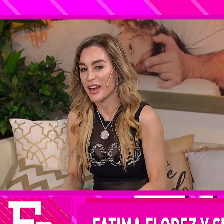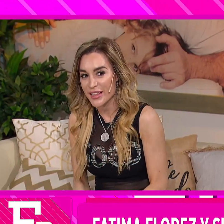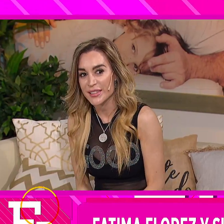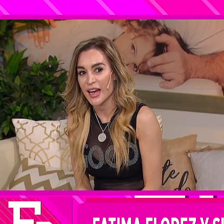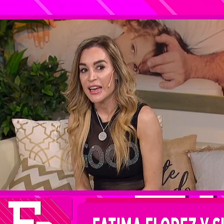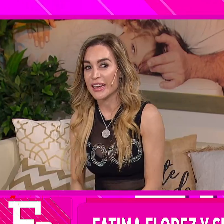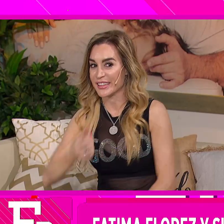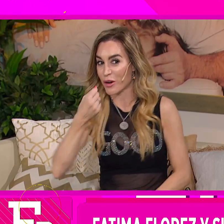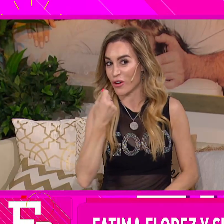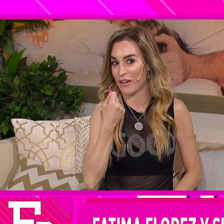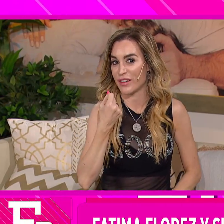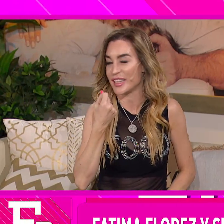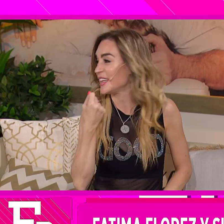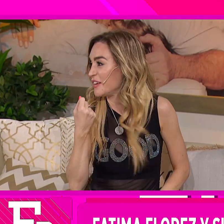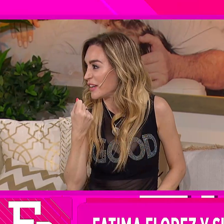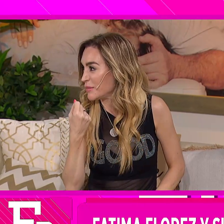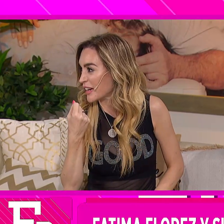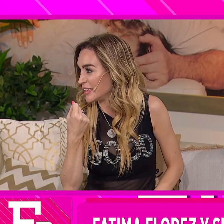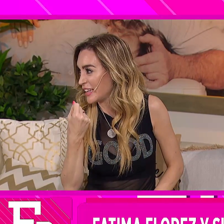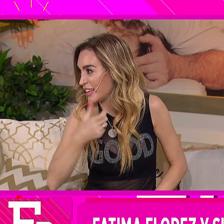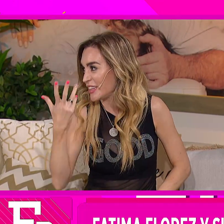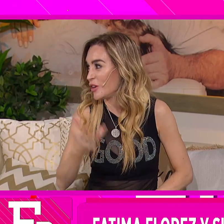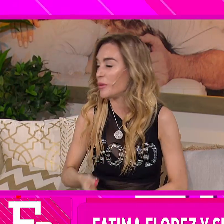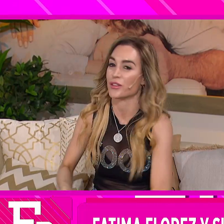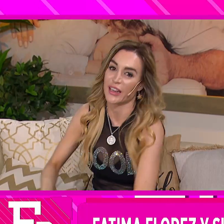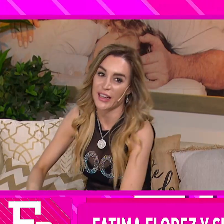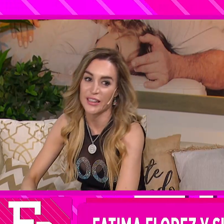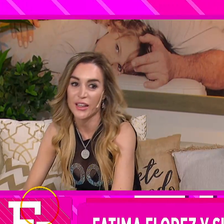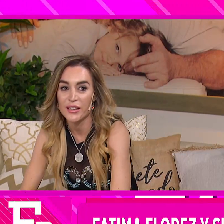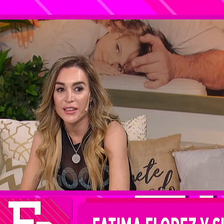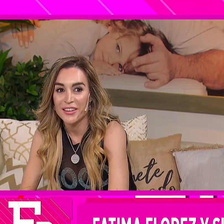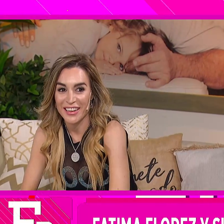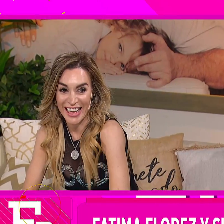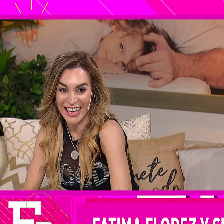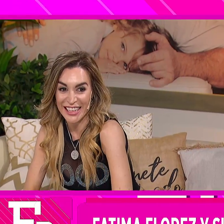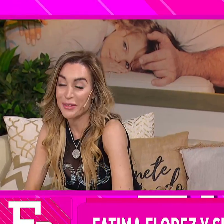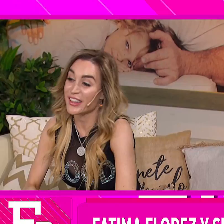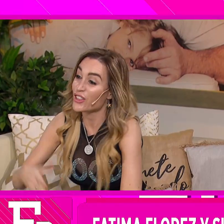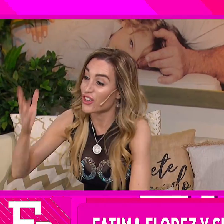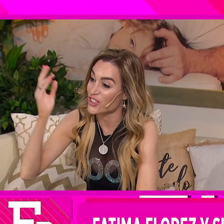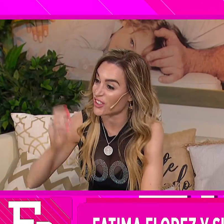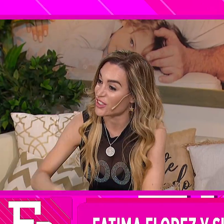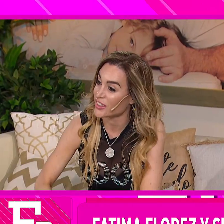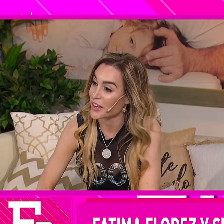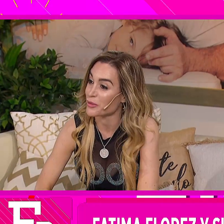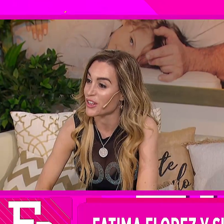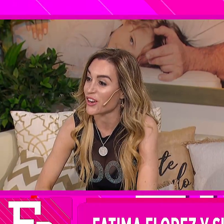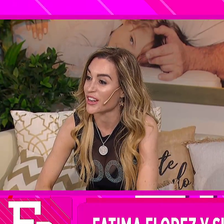de prensa. Ay, qué está lindo. Como me la encanta. Faceta de Fátima cantante haciendo los personajes. Qué linda estás en esa foto, sí, Fátima. Es, ¿viste? No soy yo,